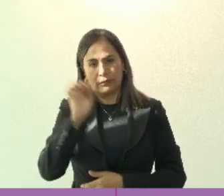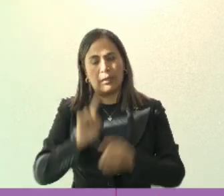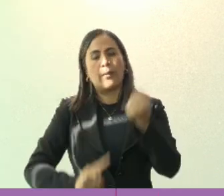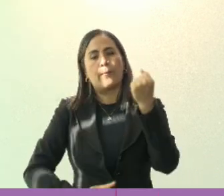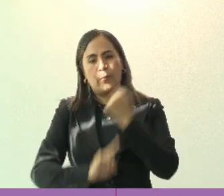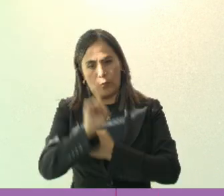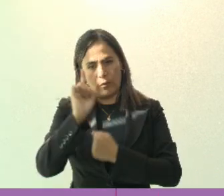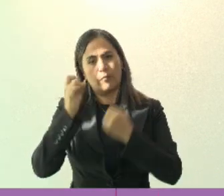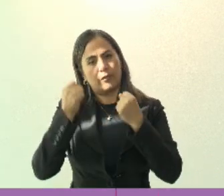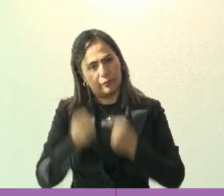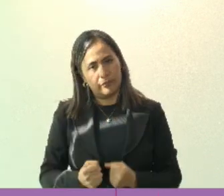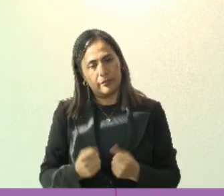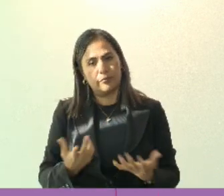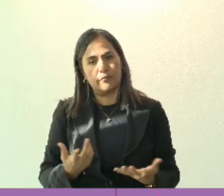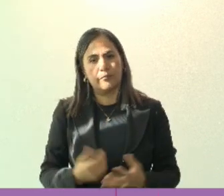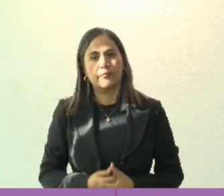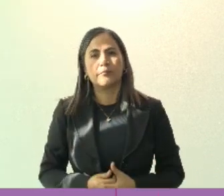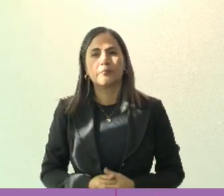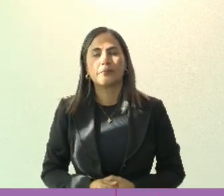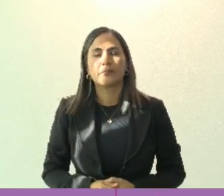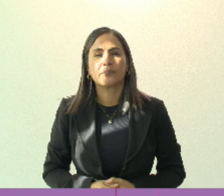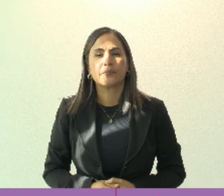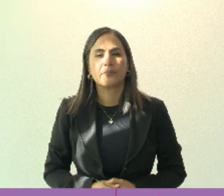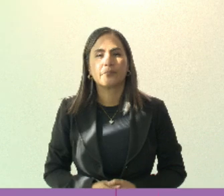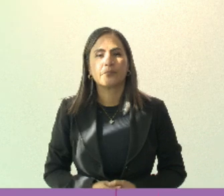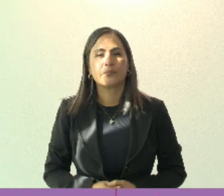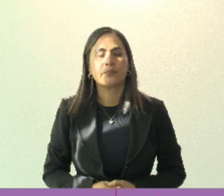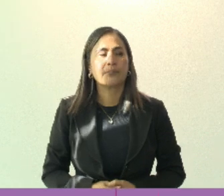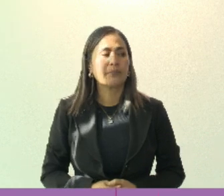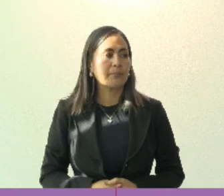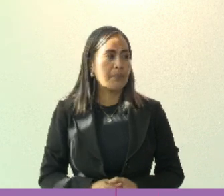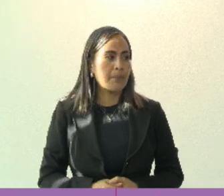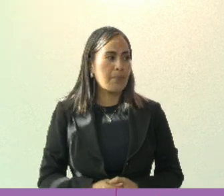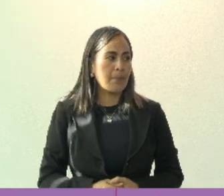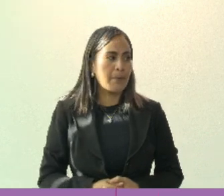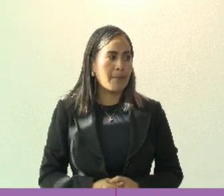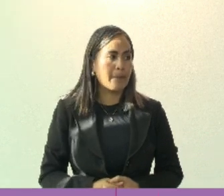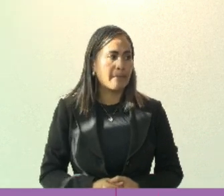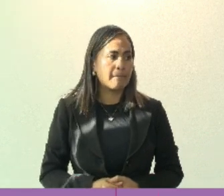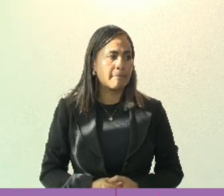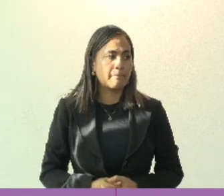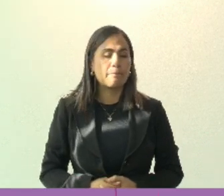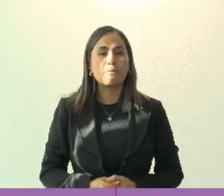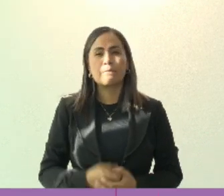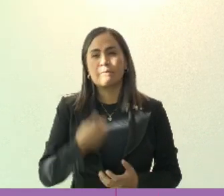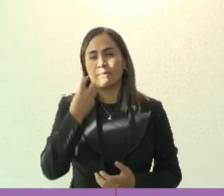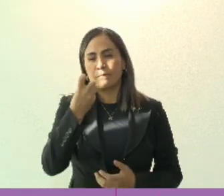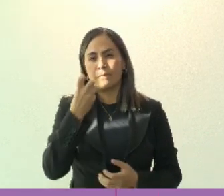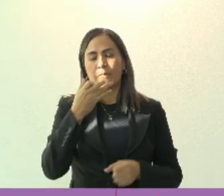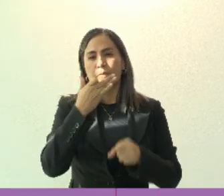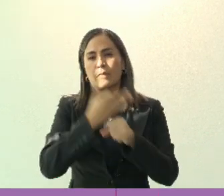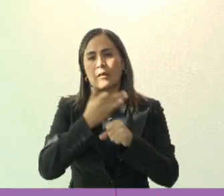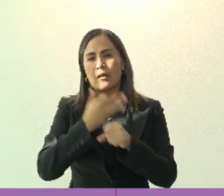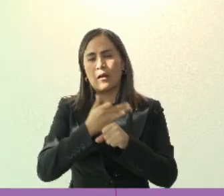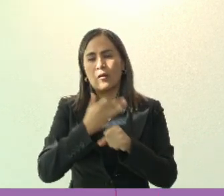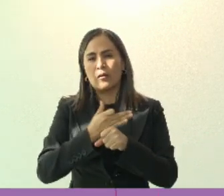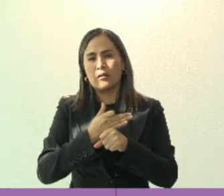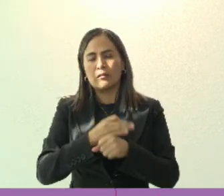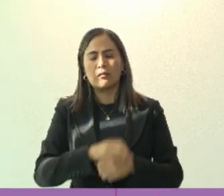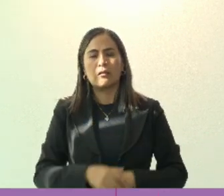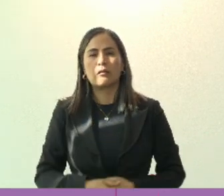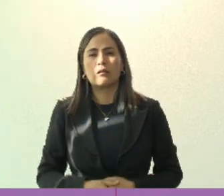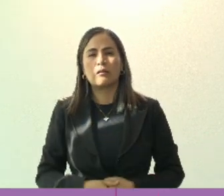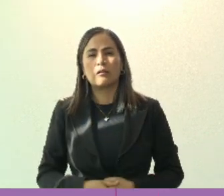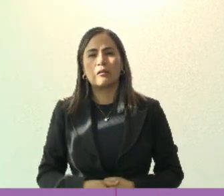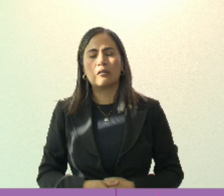Entonces, esto tiene que ver con algo que se ha dado mucho en llamar el compliance.